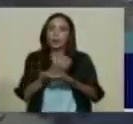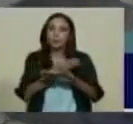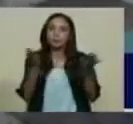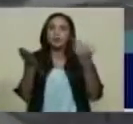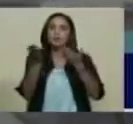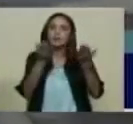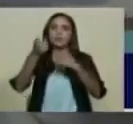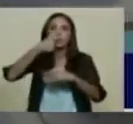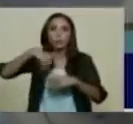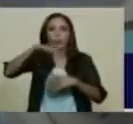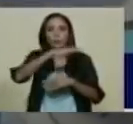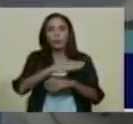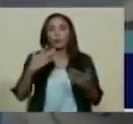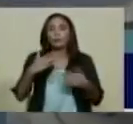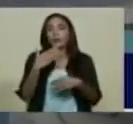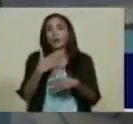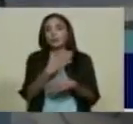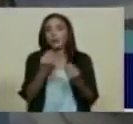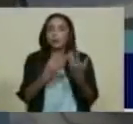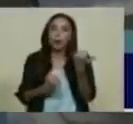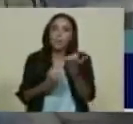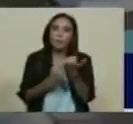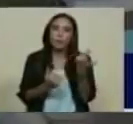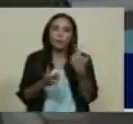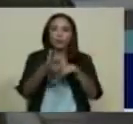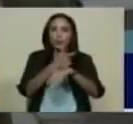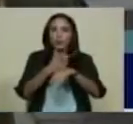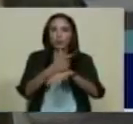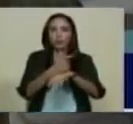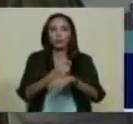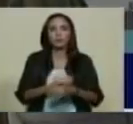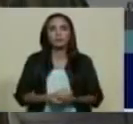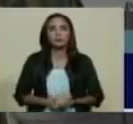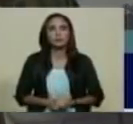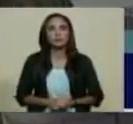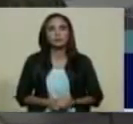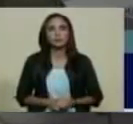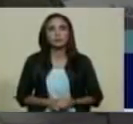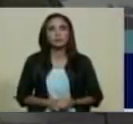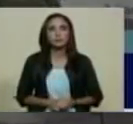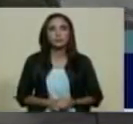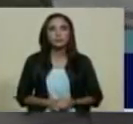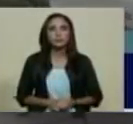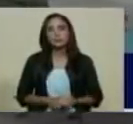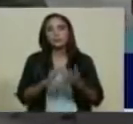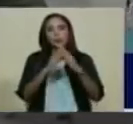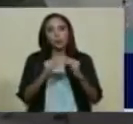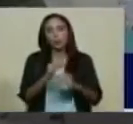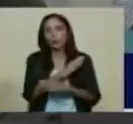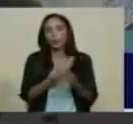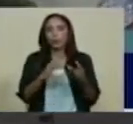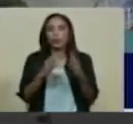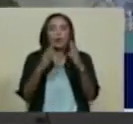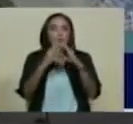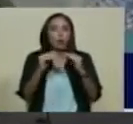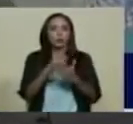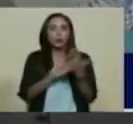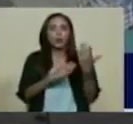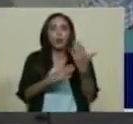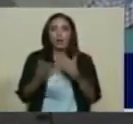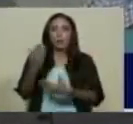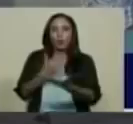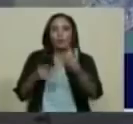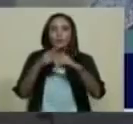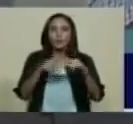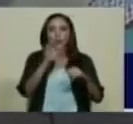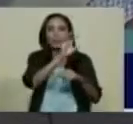pueblo. Y eso es gracias a la fortaleza que hemos podido tener con las alianzas estratégicas, el mundo multipolar, como usted nos ha enseñado siempre, con la